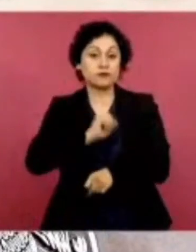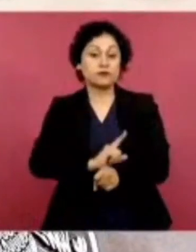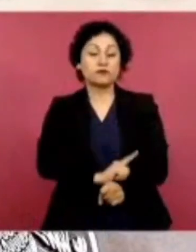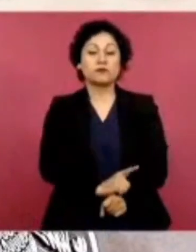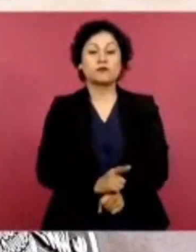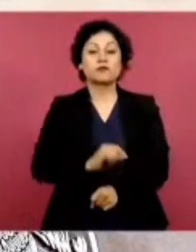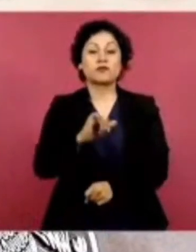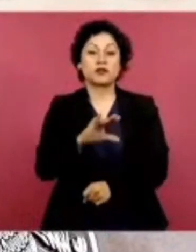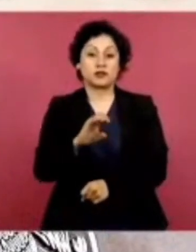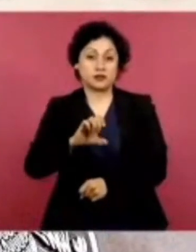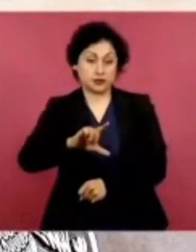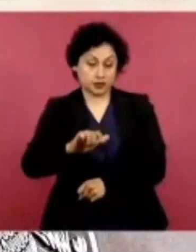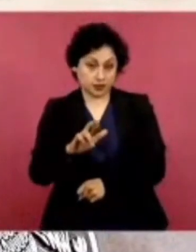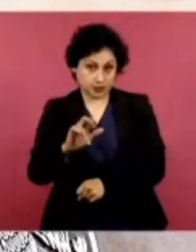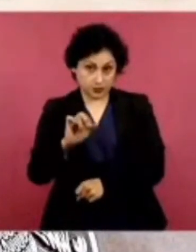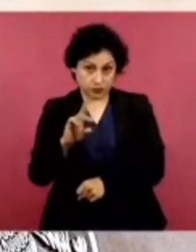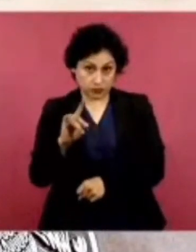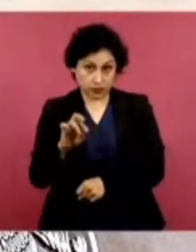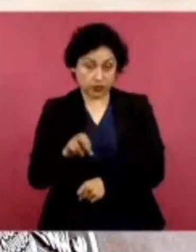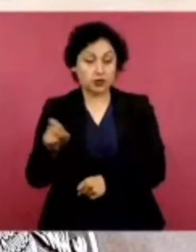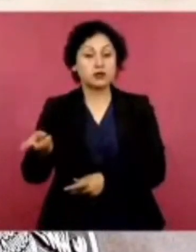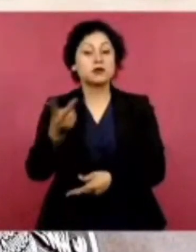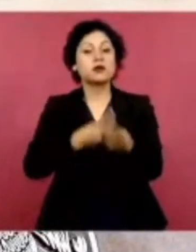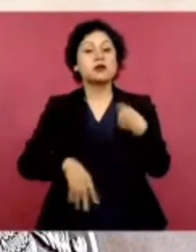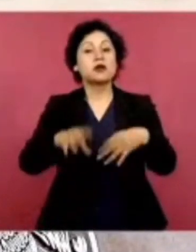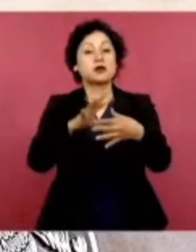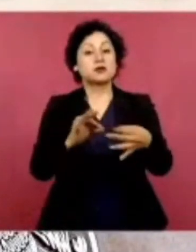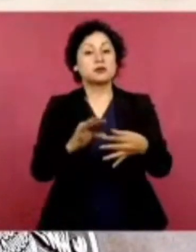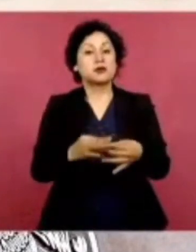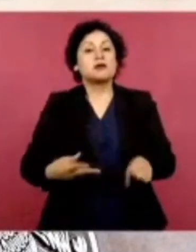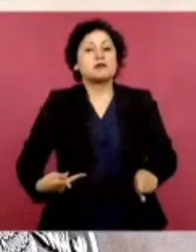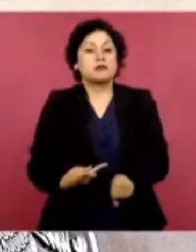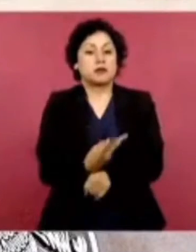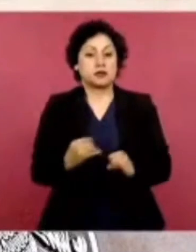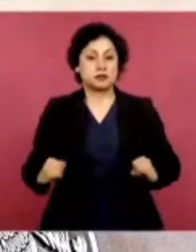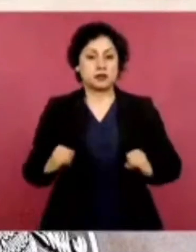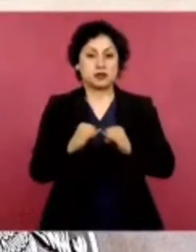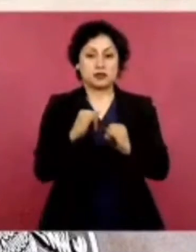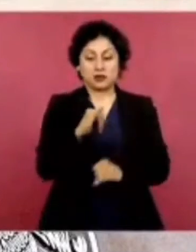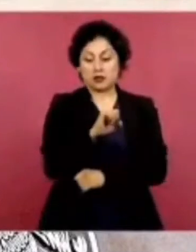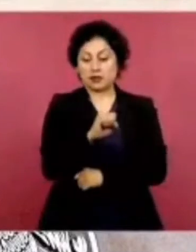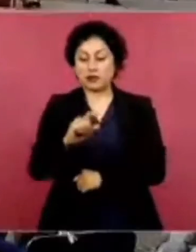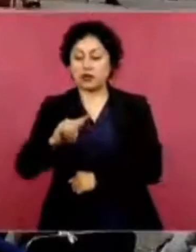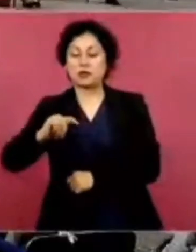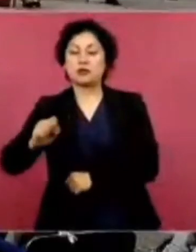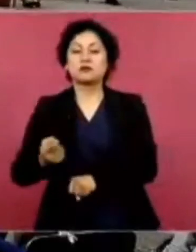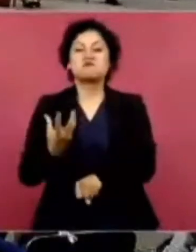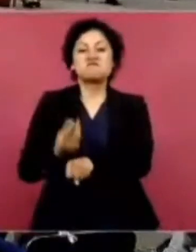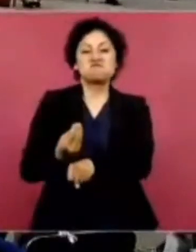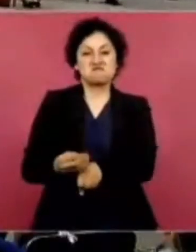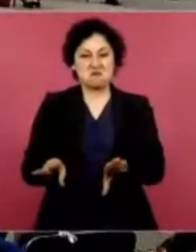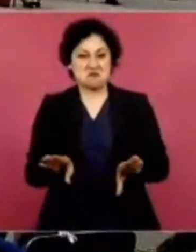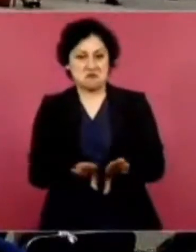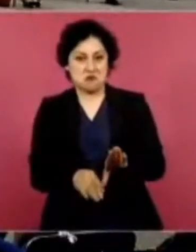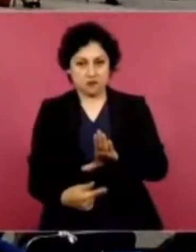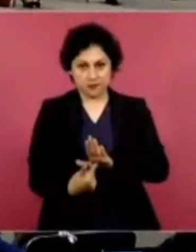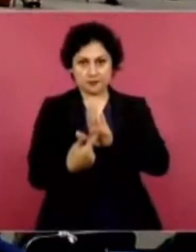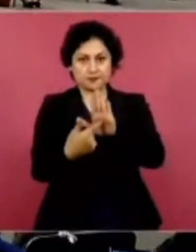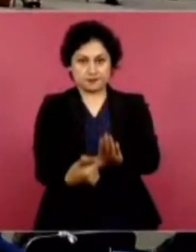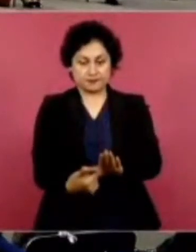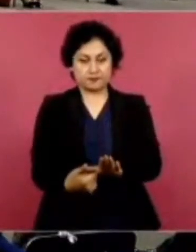el tema de la rehabilitación del ISSSTE y eso es para el día de hoy.